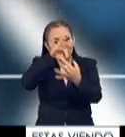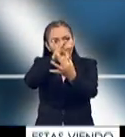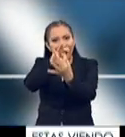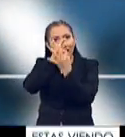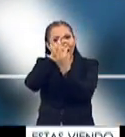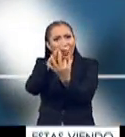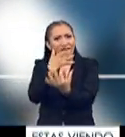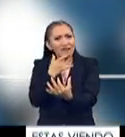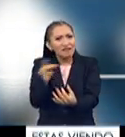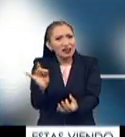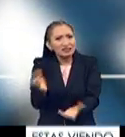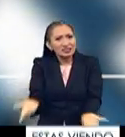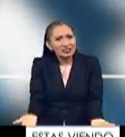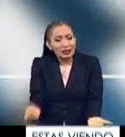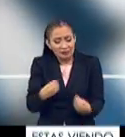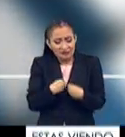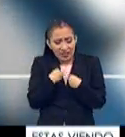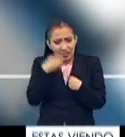así de sencillo.